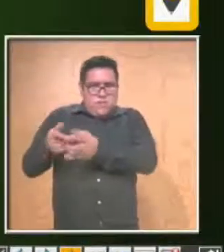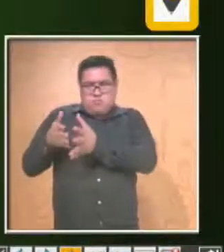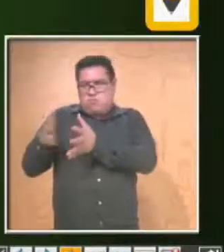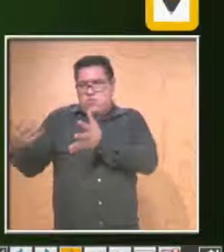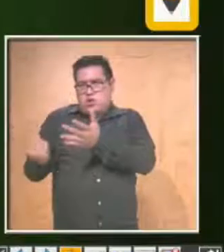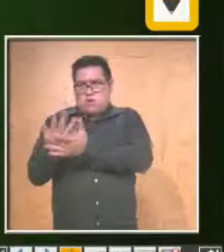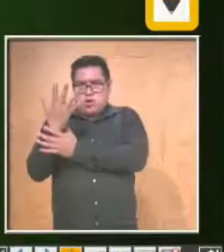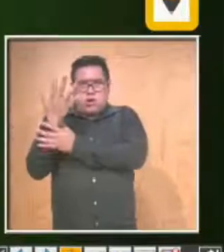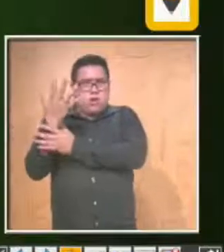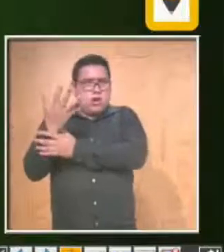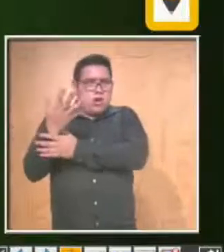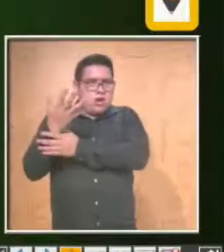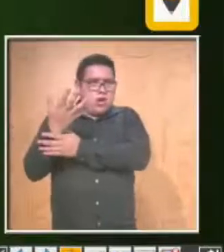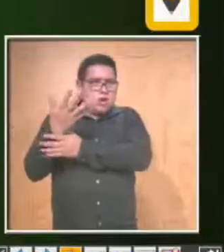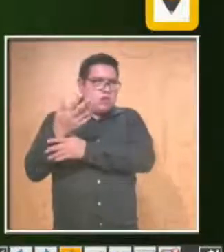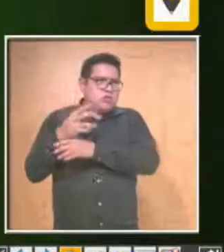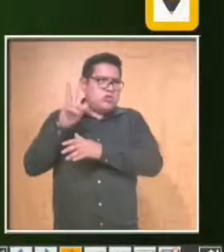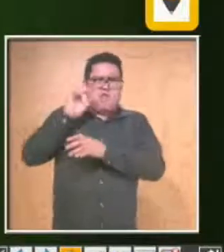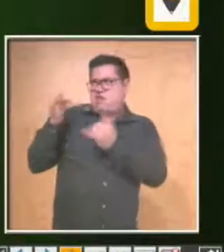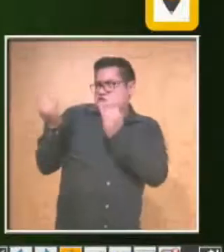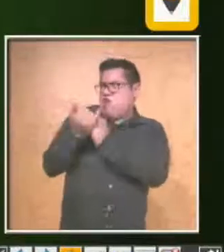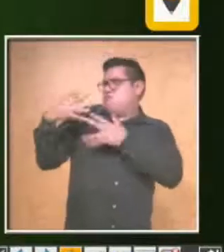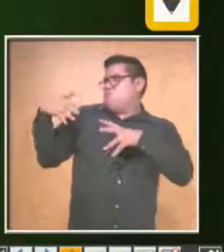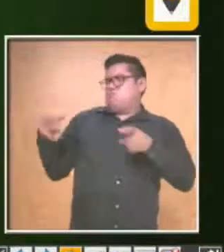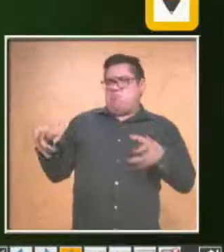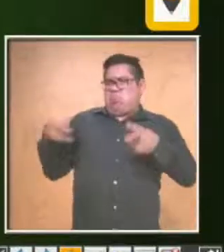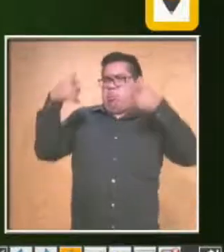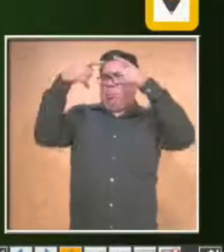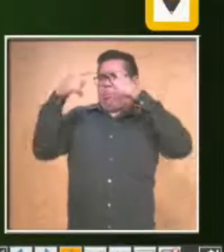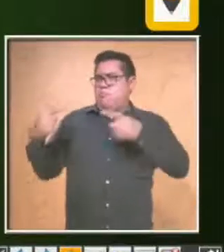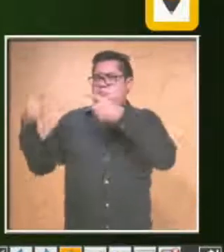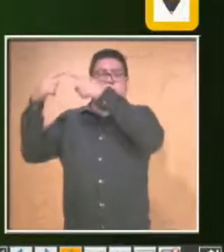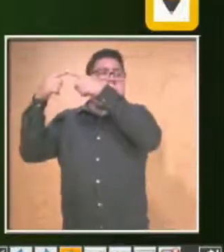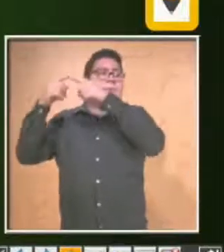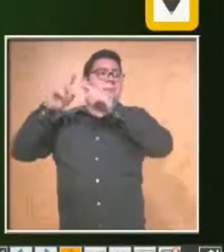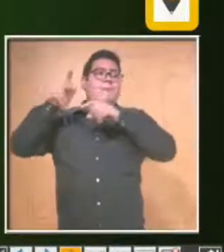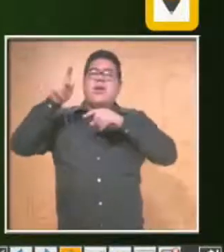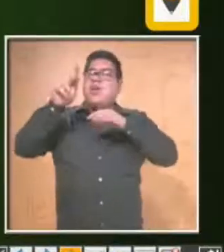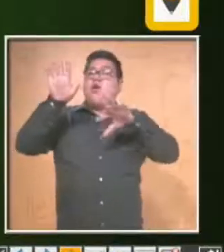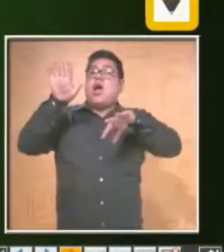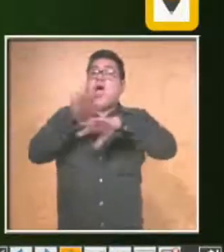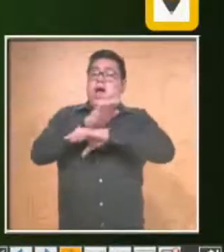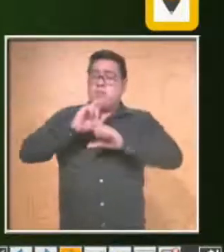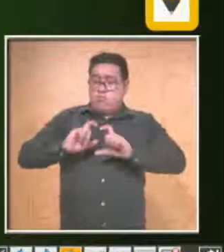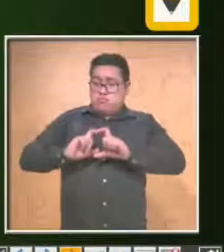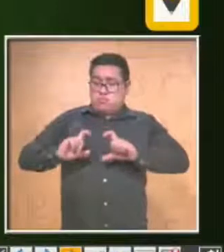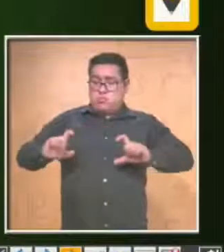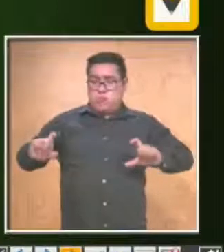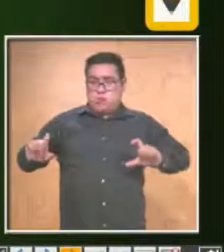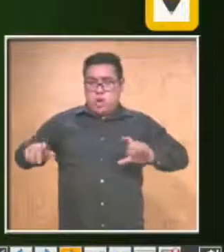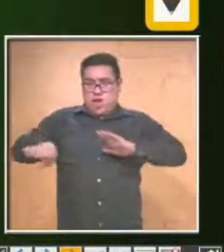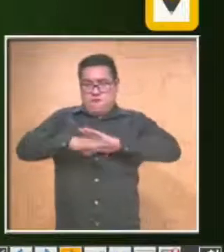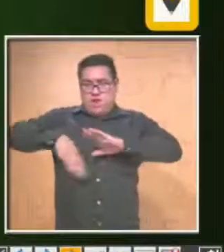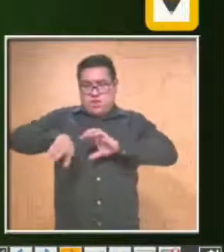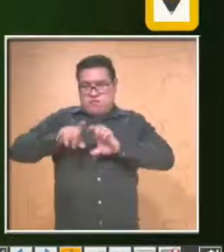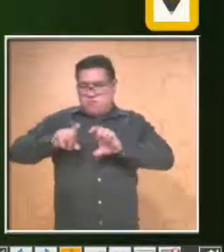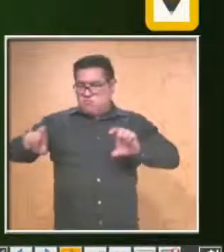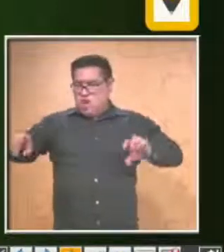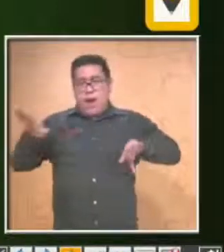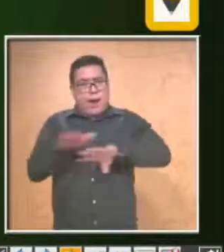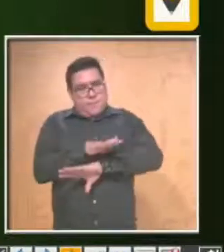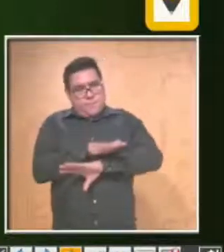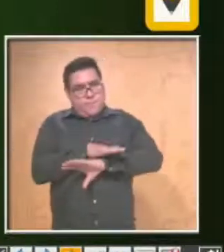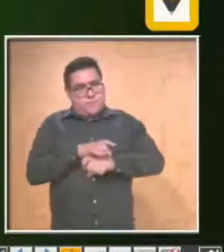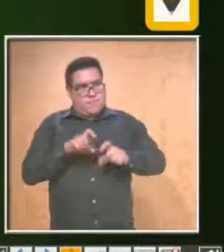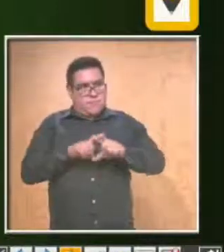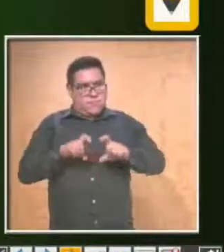Vas a preguntarte qué es la misma, parece la misma, pero en la parte baja, en la parte de la base de la pirámide social, está